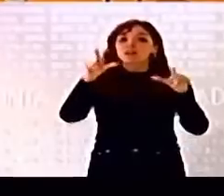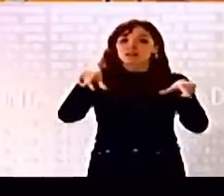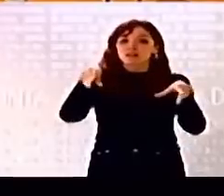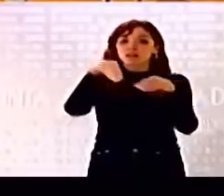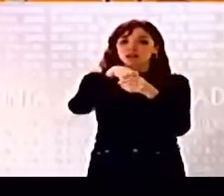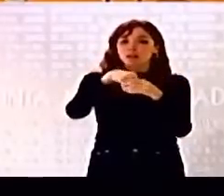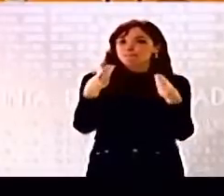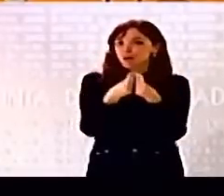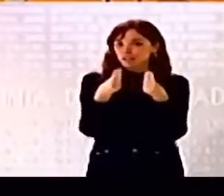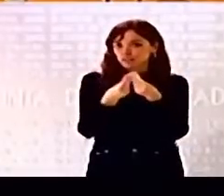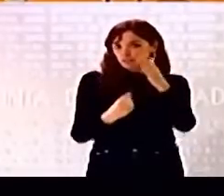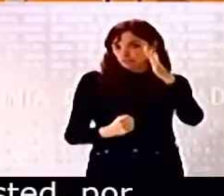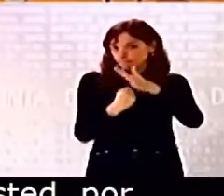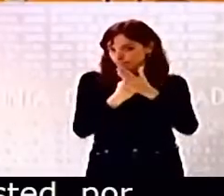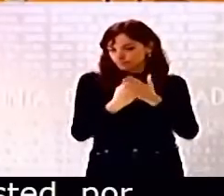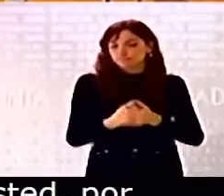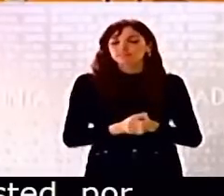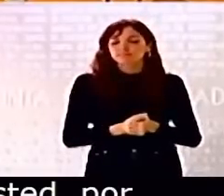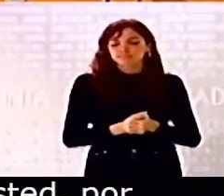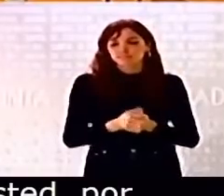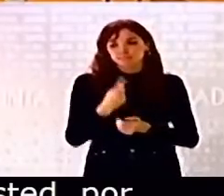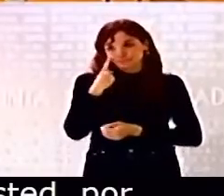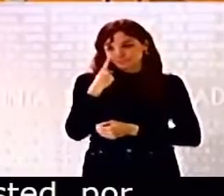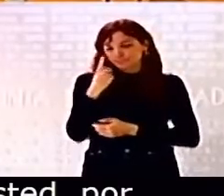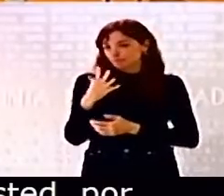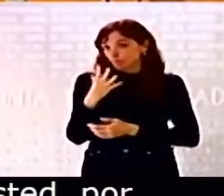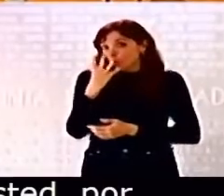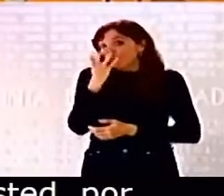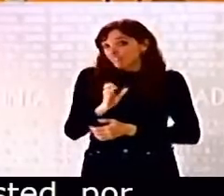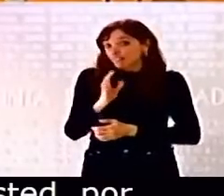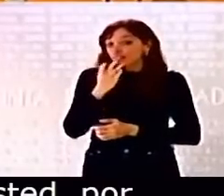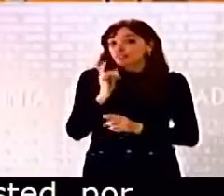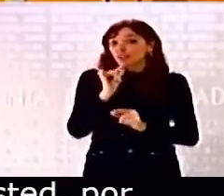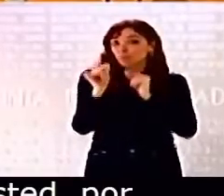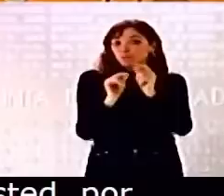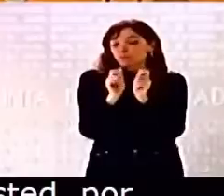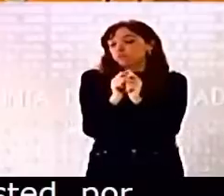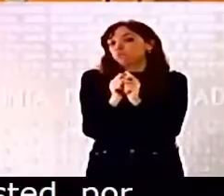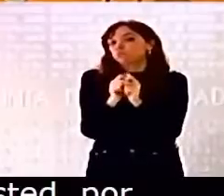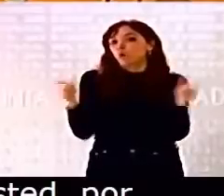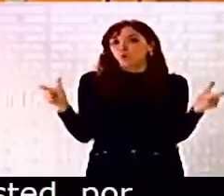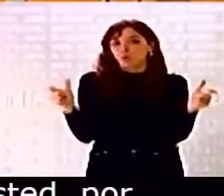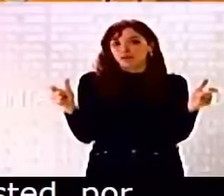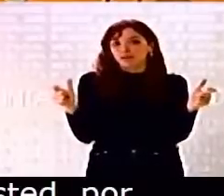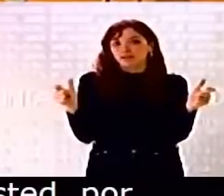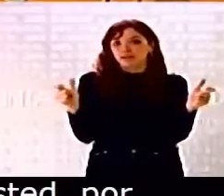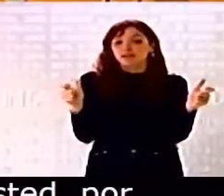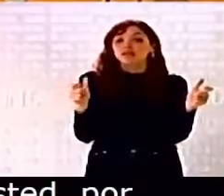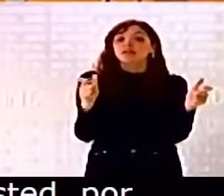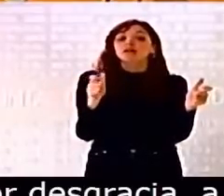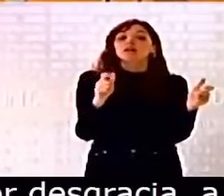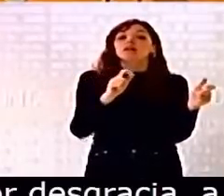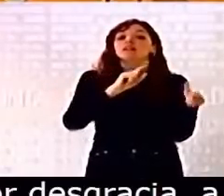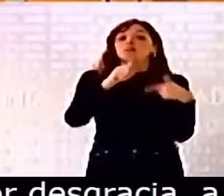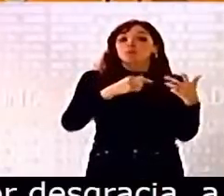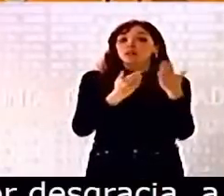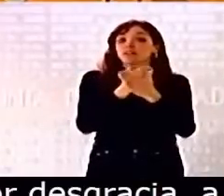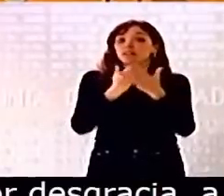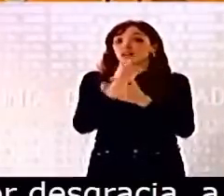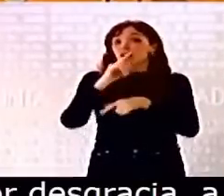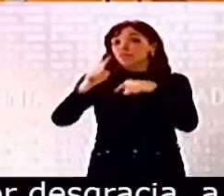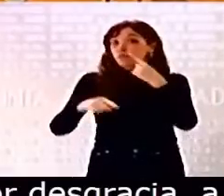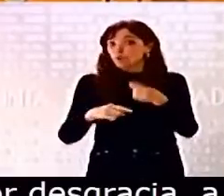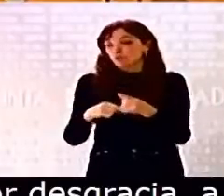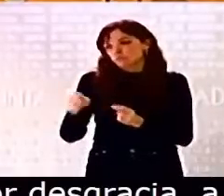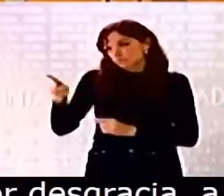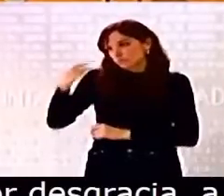por desgracia, cuando se produce un pico de contagios, por desgracia, a los pocos días, y